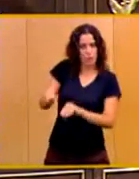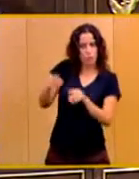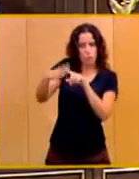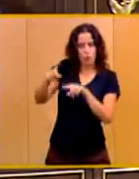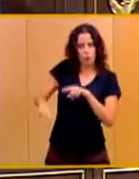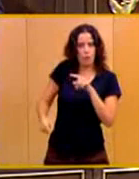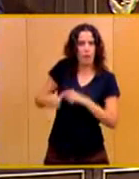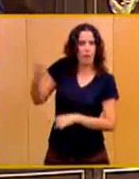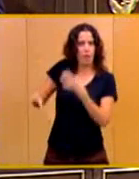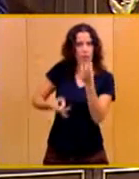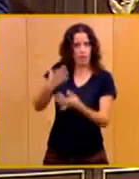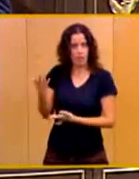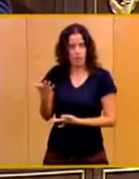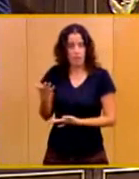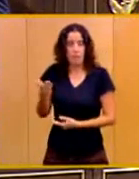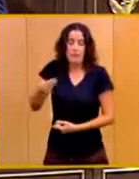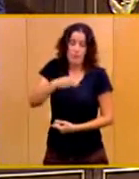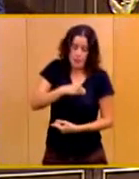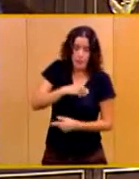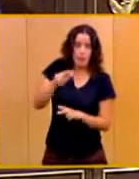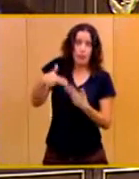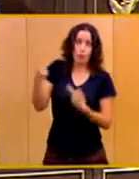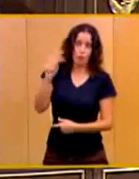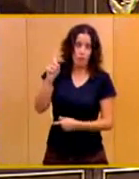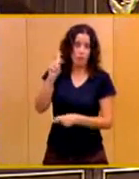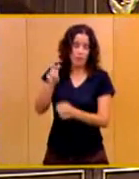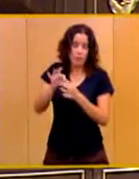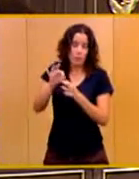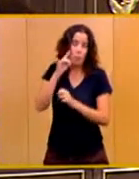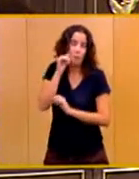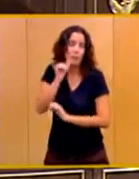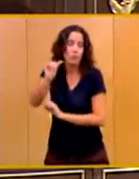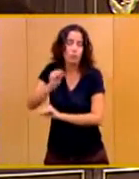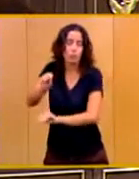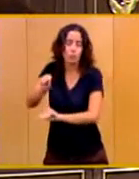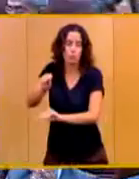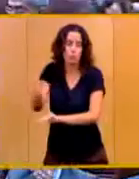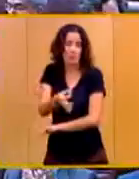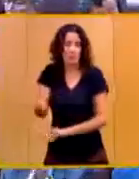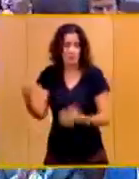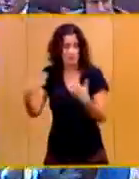Lástima que no nos libre también de su peligrosa ineficacia.